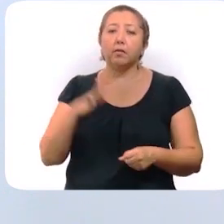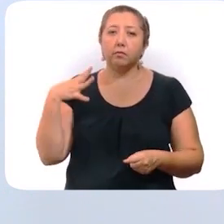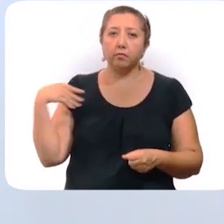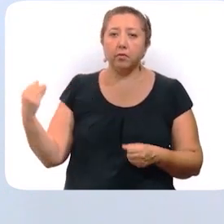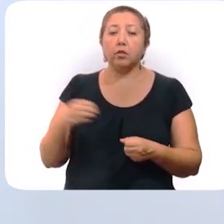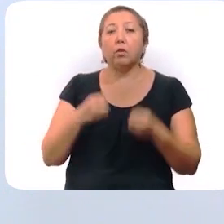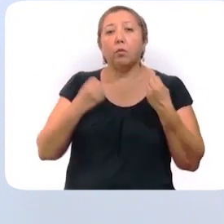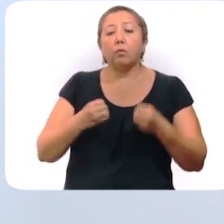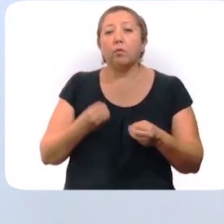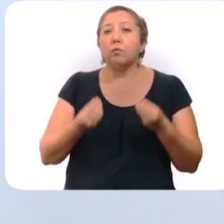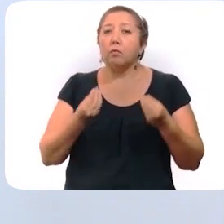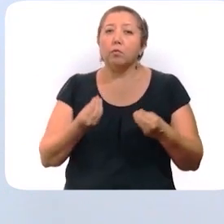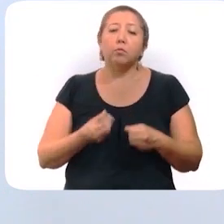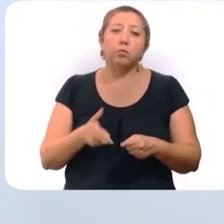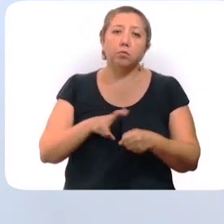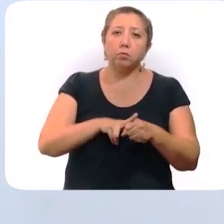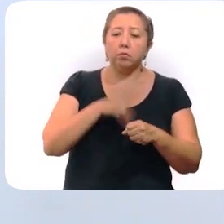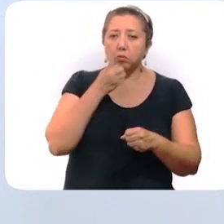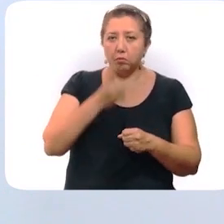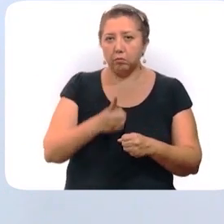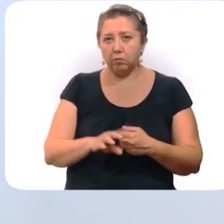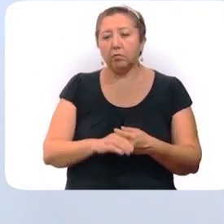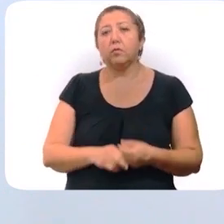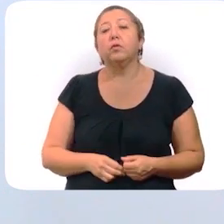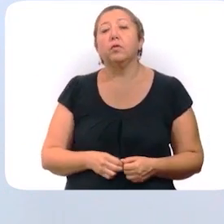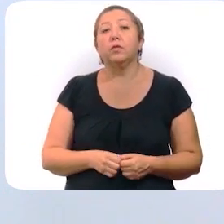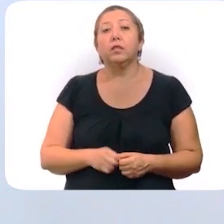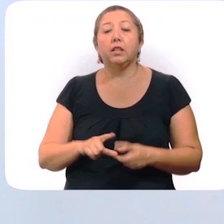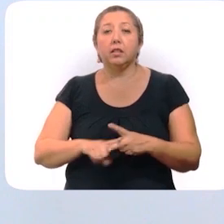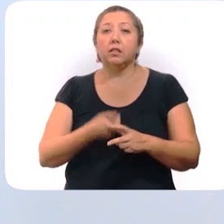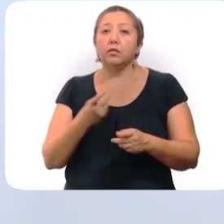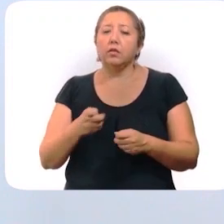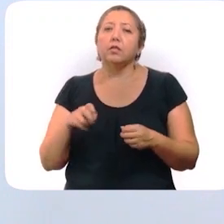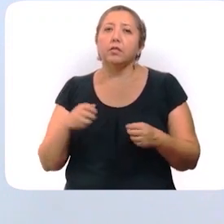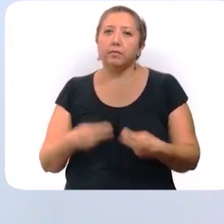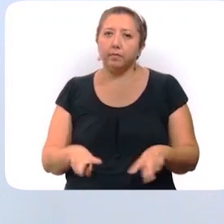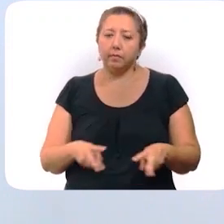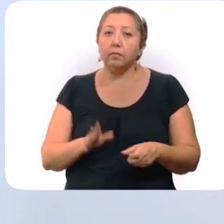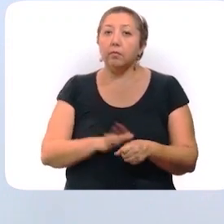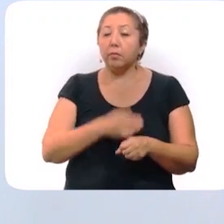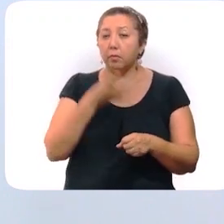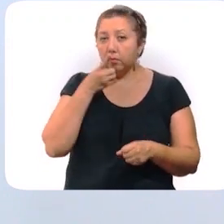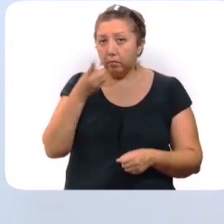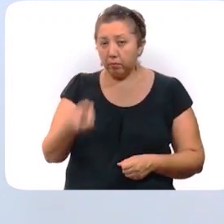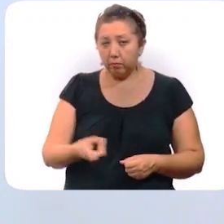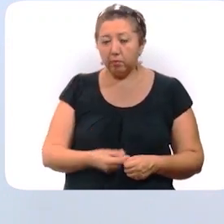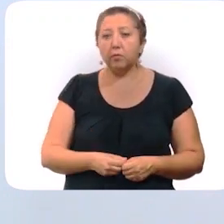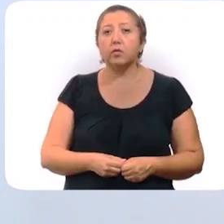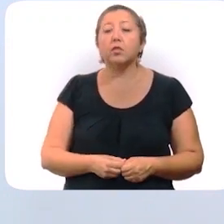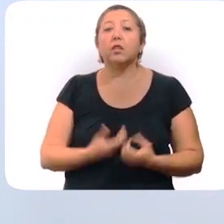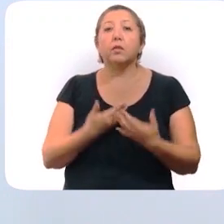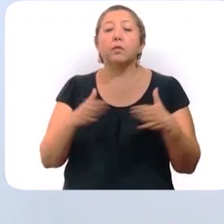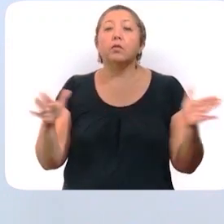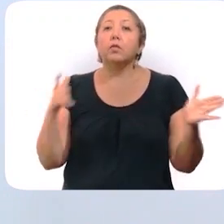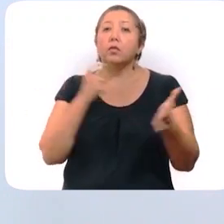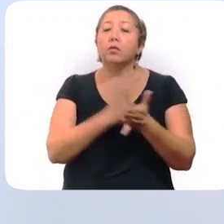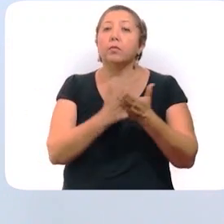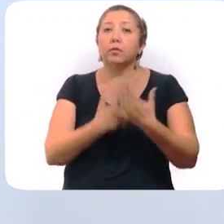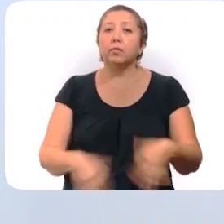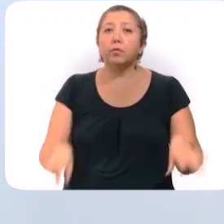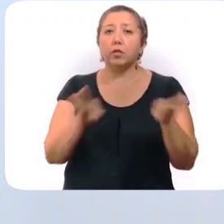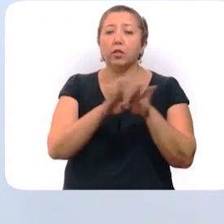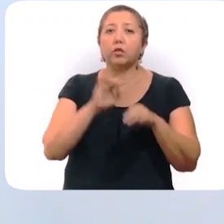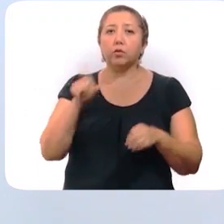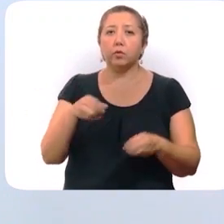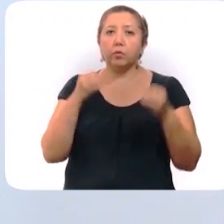hospitalaria e interrumpir el proceso de reactivación económica como hemos señalado en la reapertura económica los